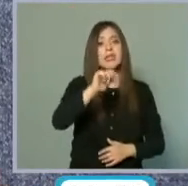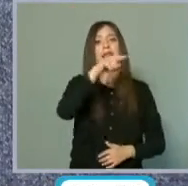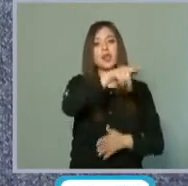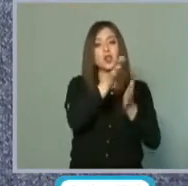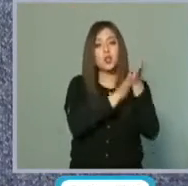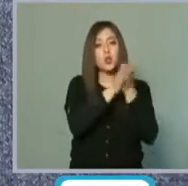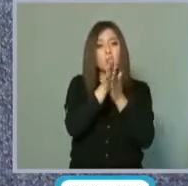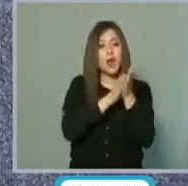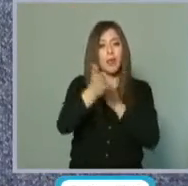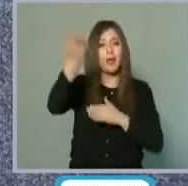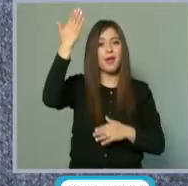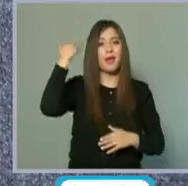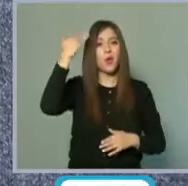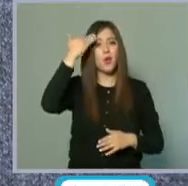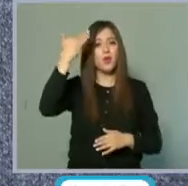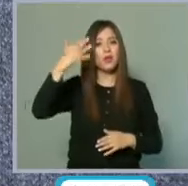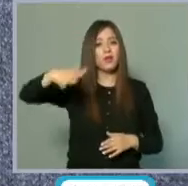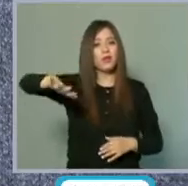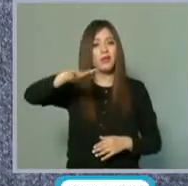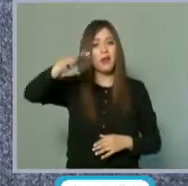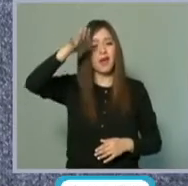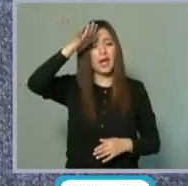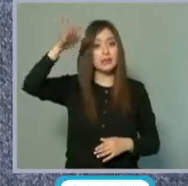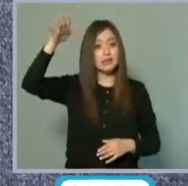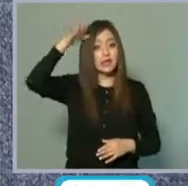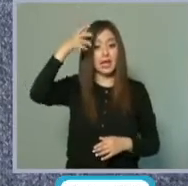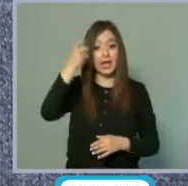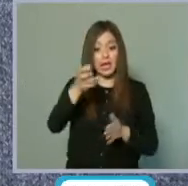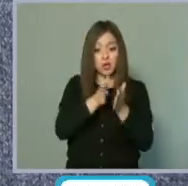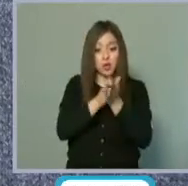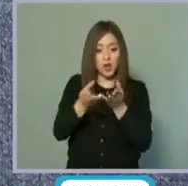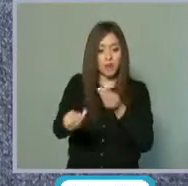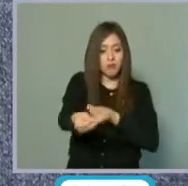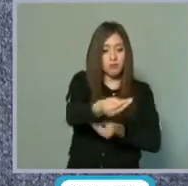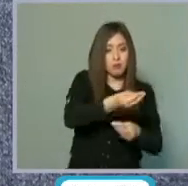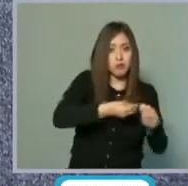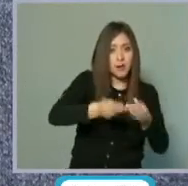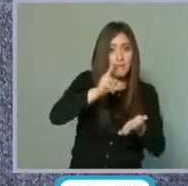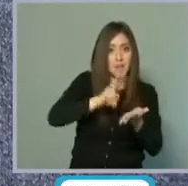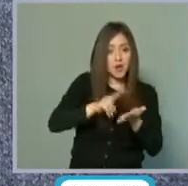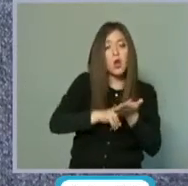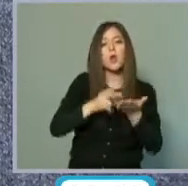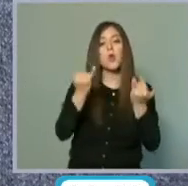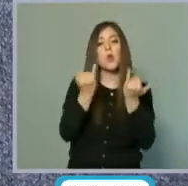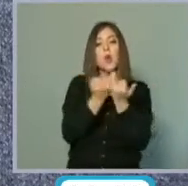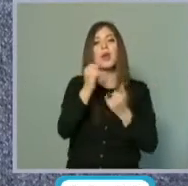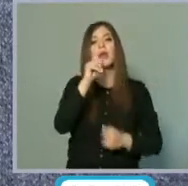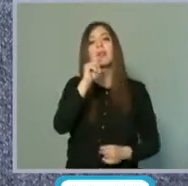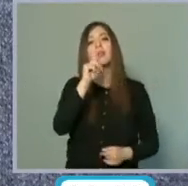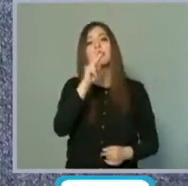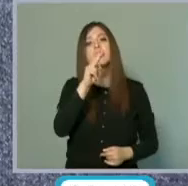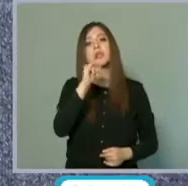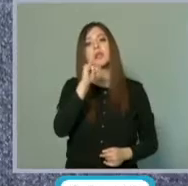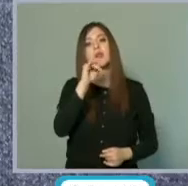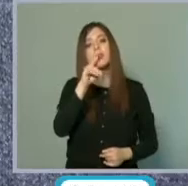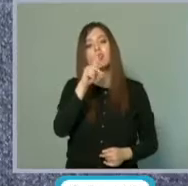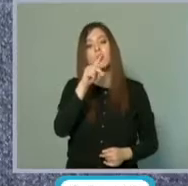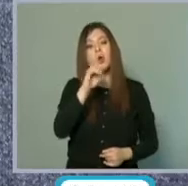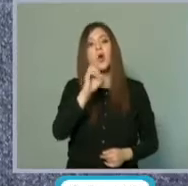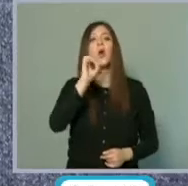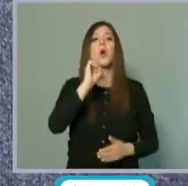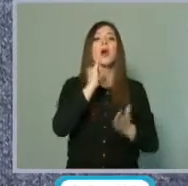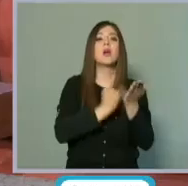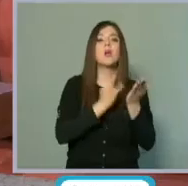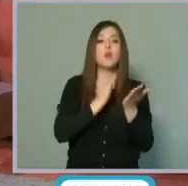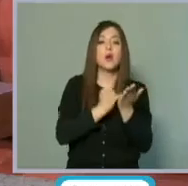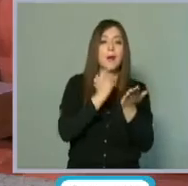se utilizaba como moneda de cambio y todo tenía un valor muy preciso. Incluso los tributos o impuestos se pagaban con semillas de cacao. Órale,